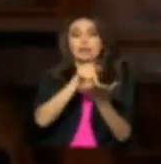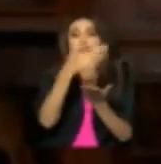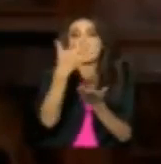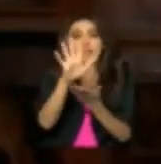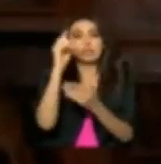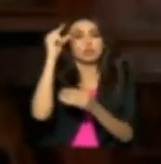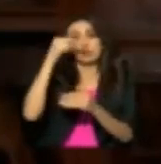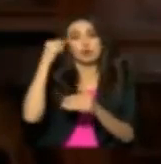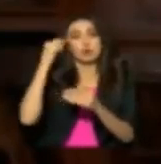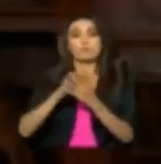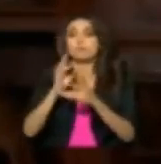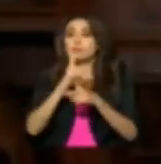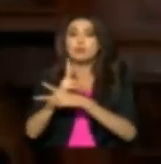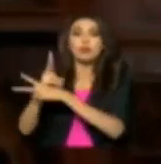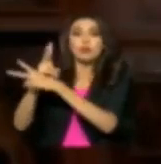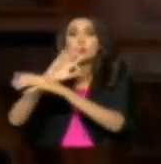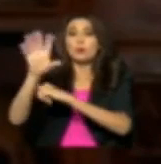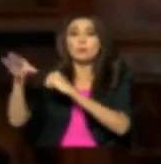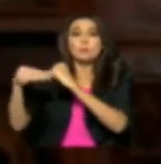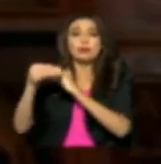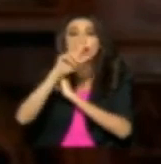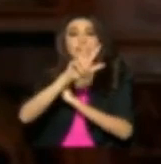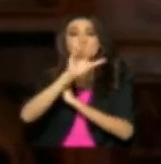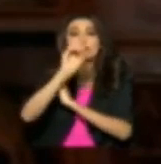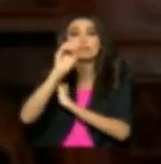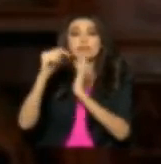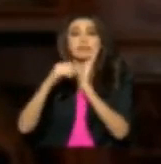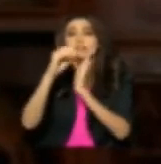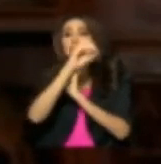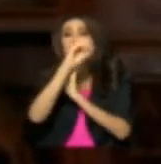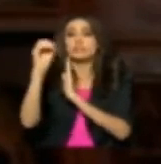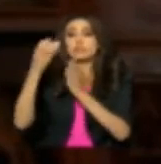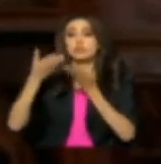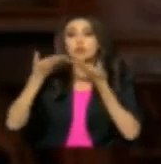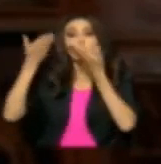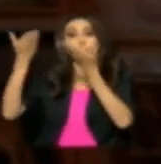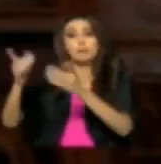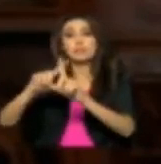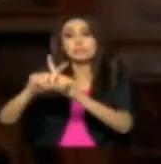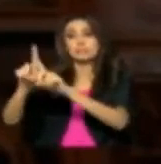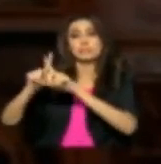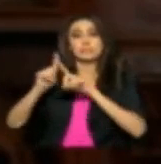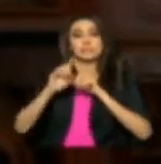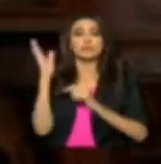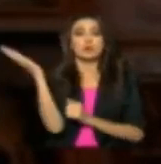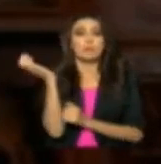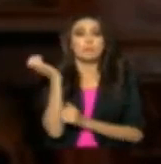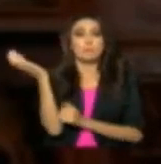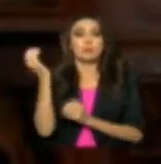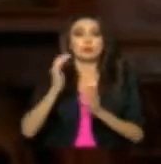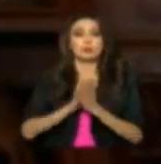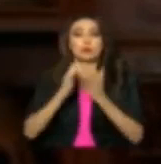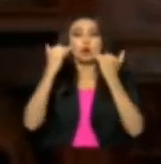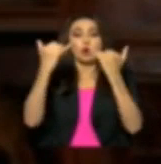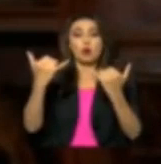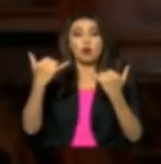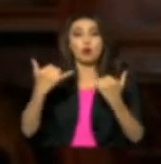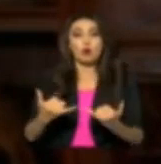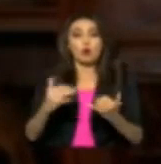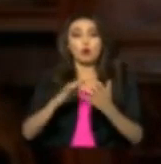medida, añadiremos 300.000 familias al millón que ya reciben los distintos bonos. A partir de ahora